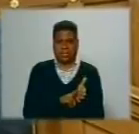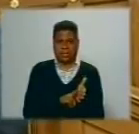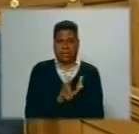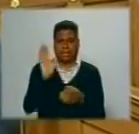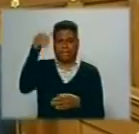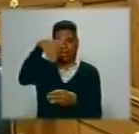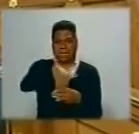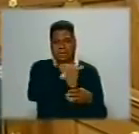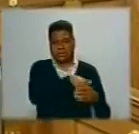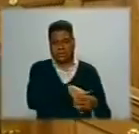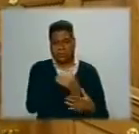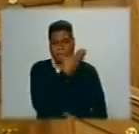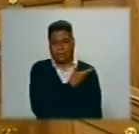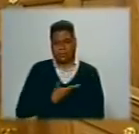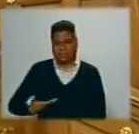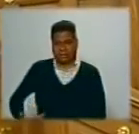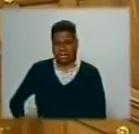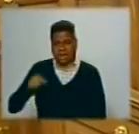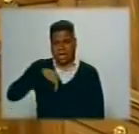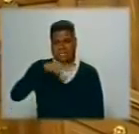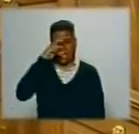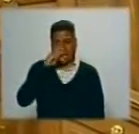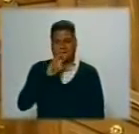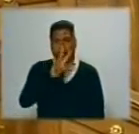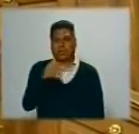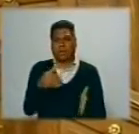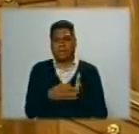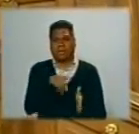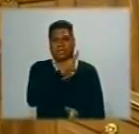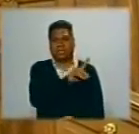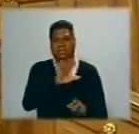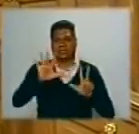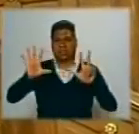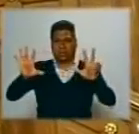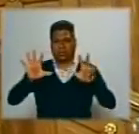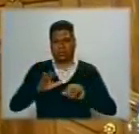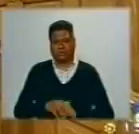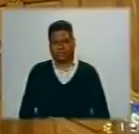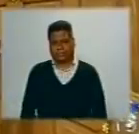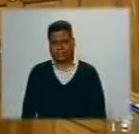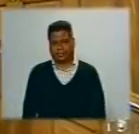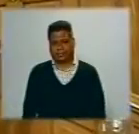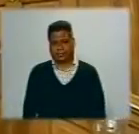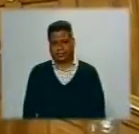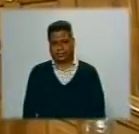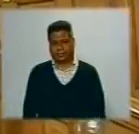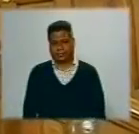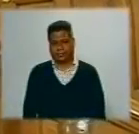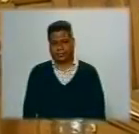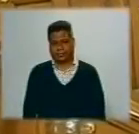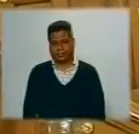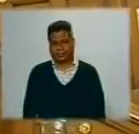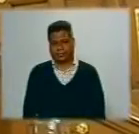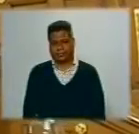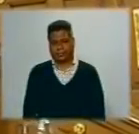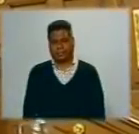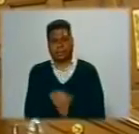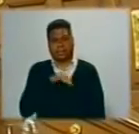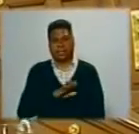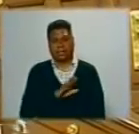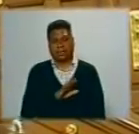para este año 2018, año de elecciones presidenciales. Así ha estado